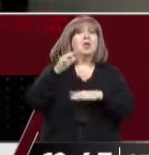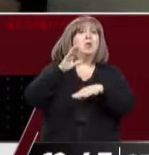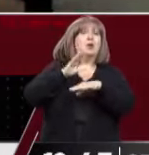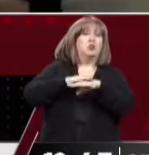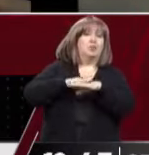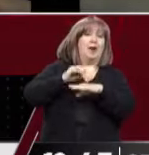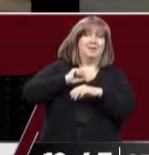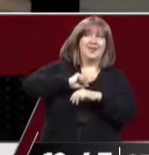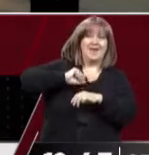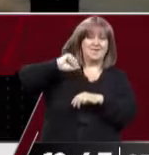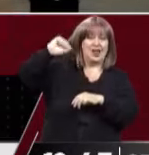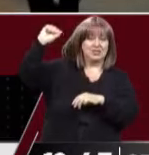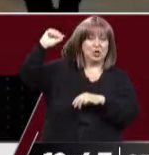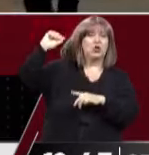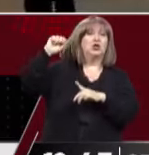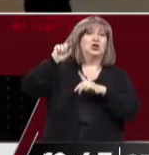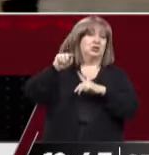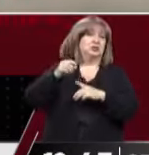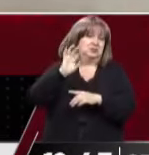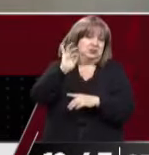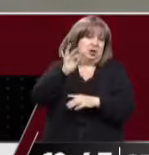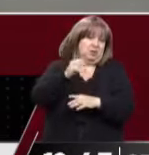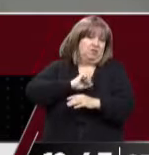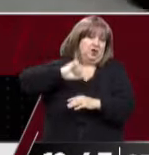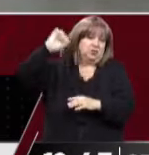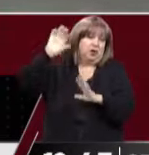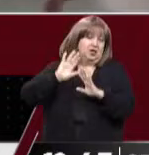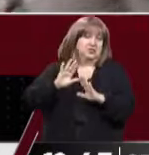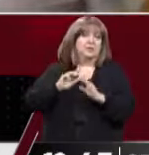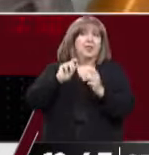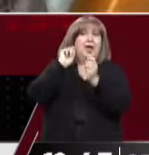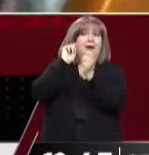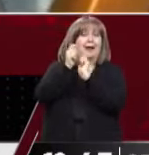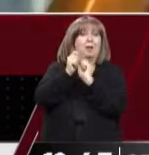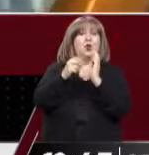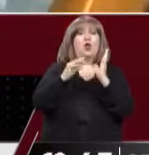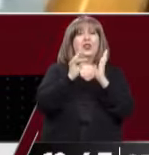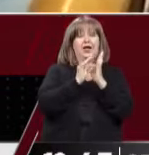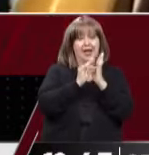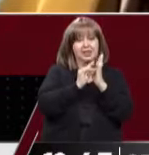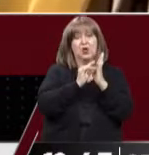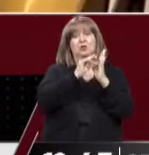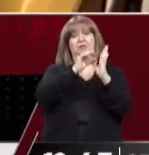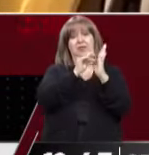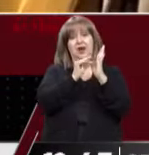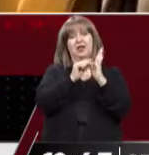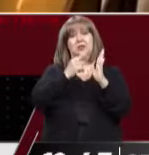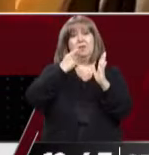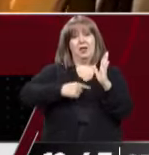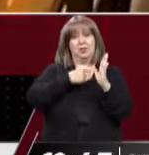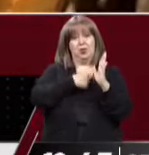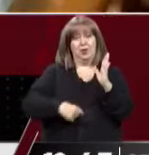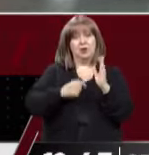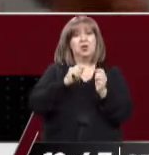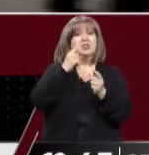inflación que todos es de público conocimiento hubieron cambios de decreto pero así todo